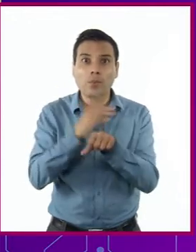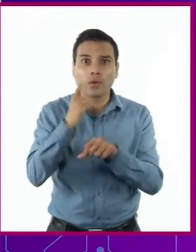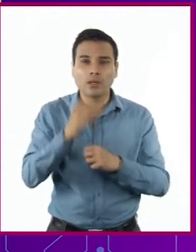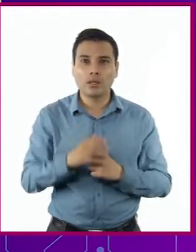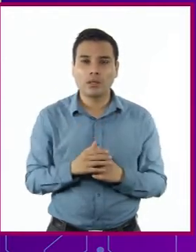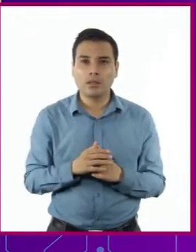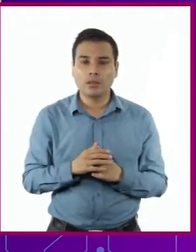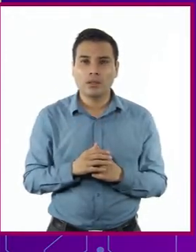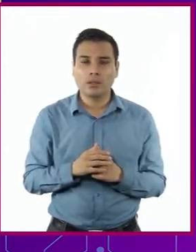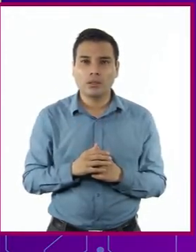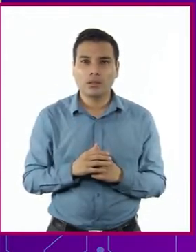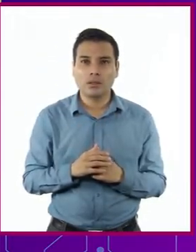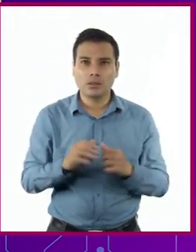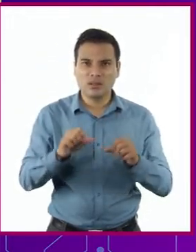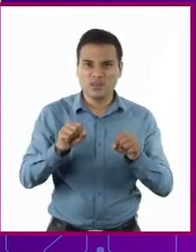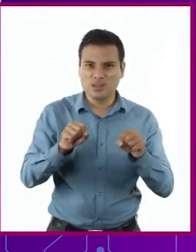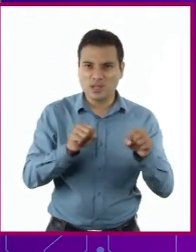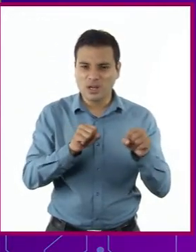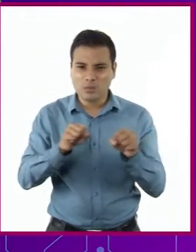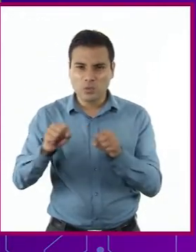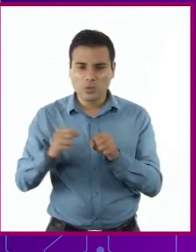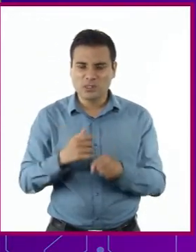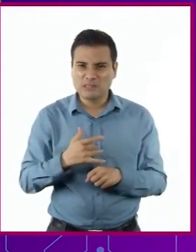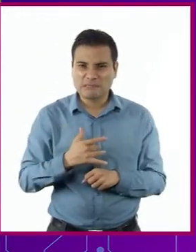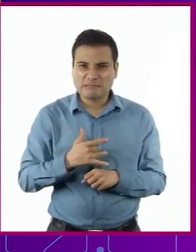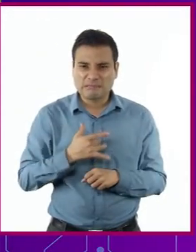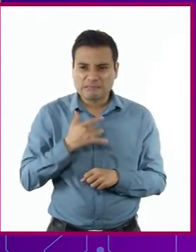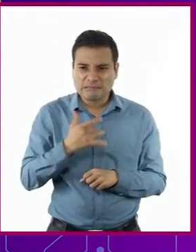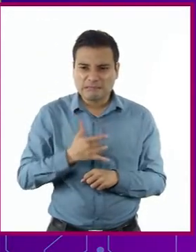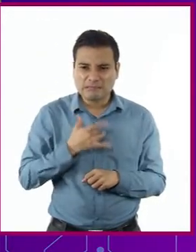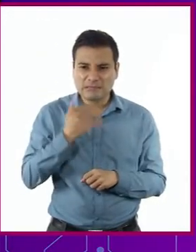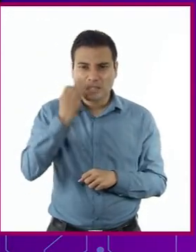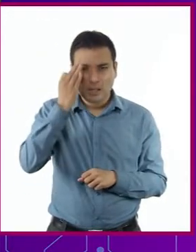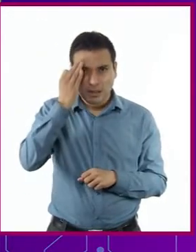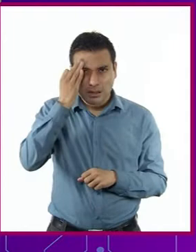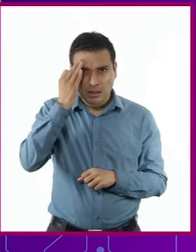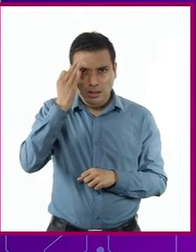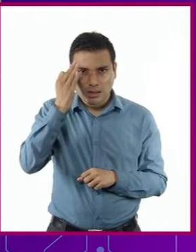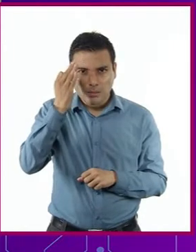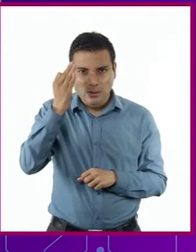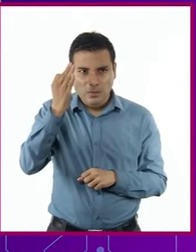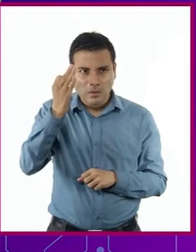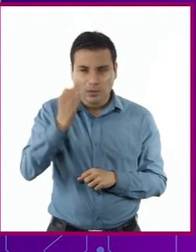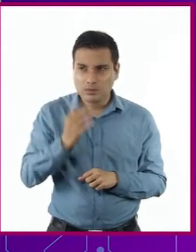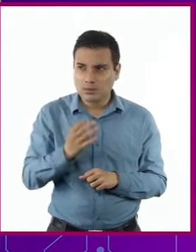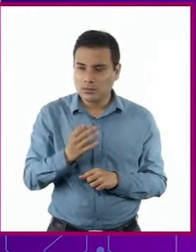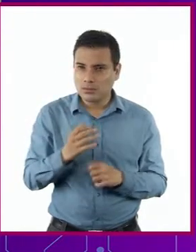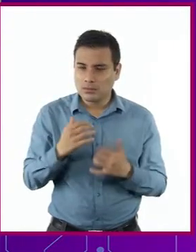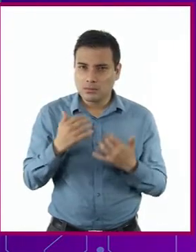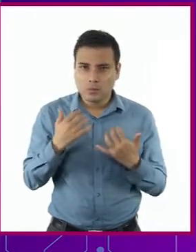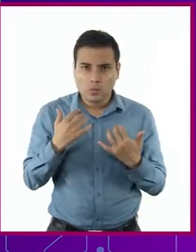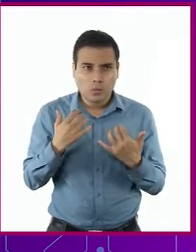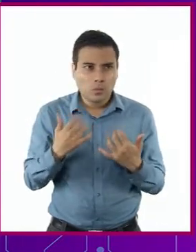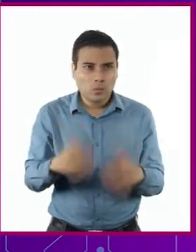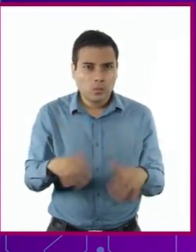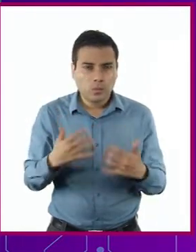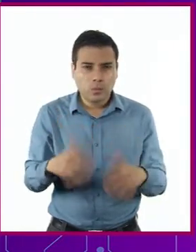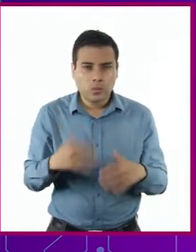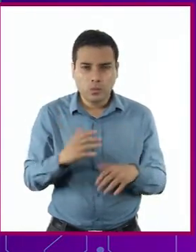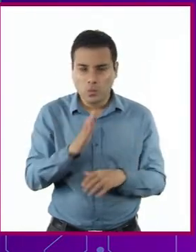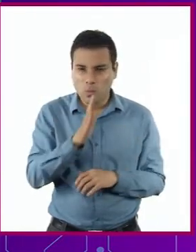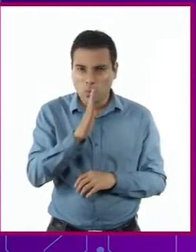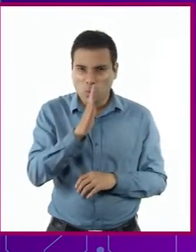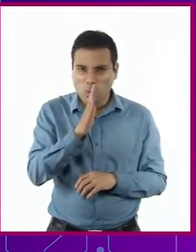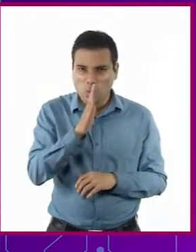hizo muy largo. En esos momentos uno pierde la noción exactamente del tiempo. El tiempo como